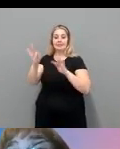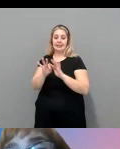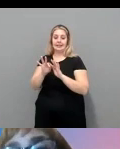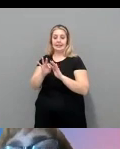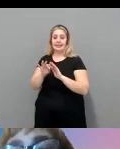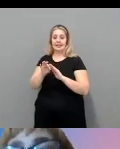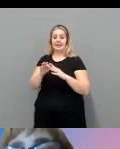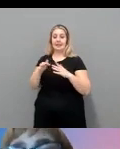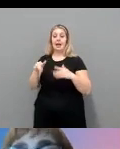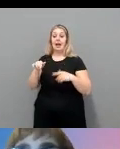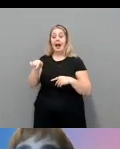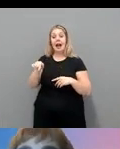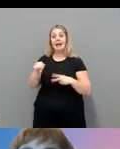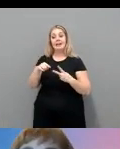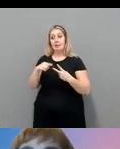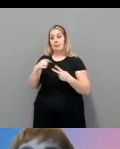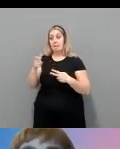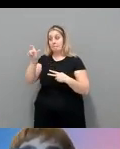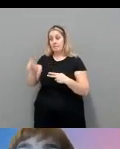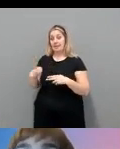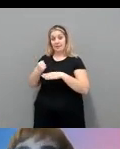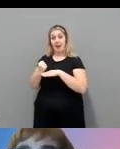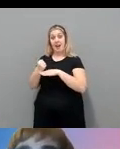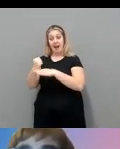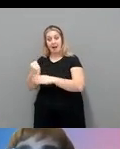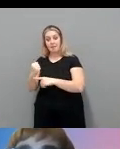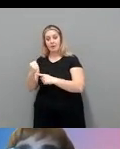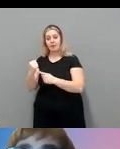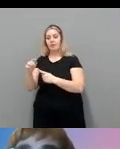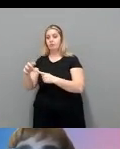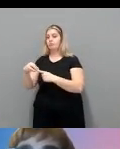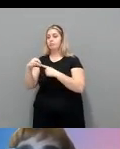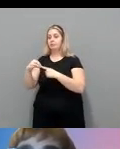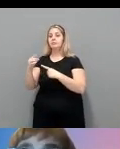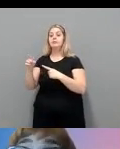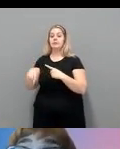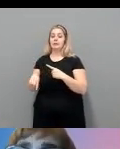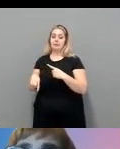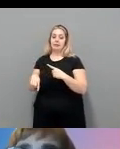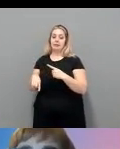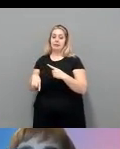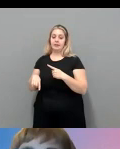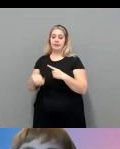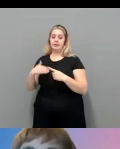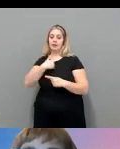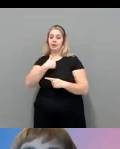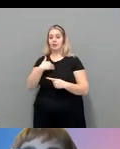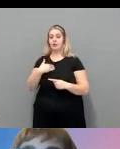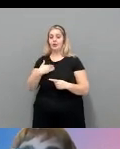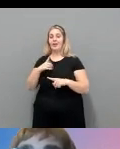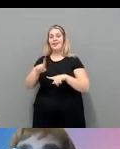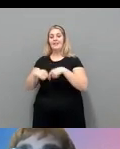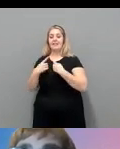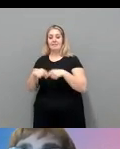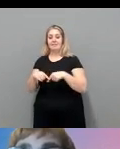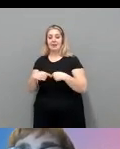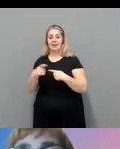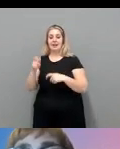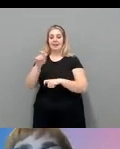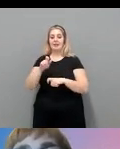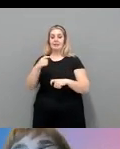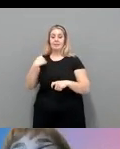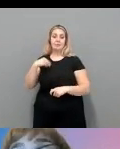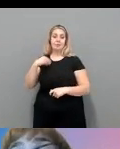semana, donde sin duda es capital también el papel de las familias, de personas como